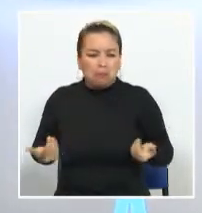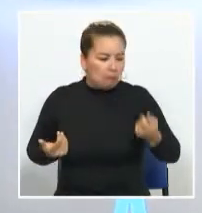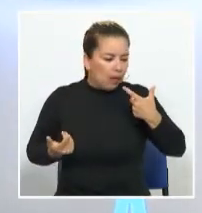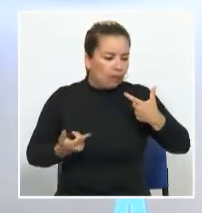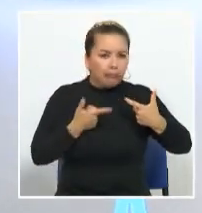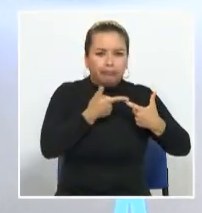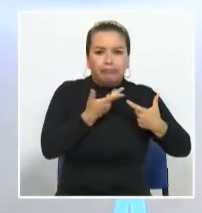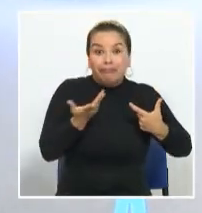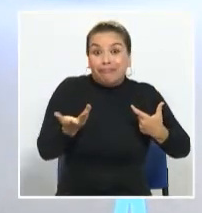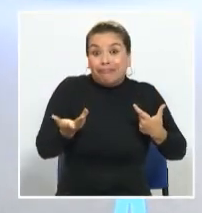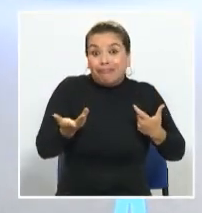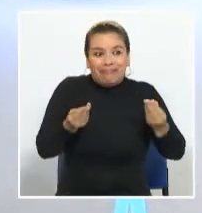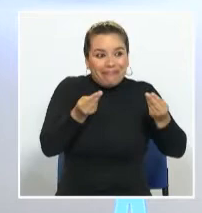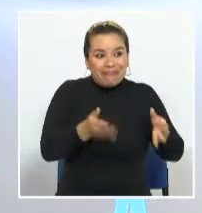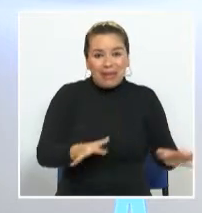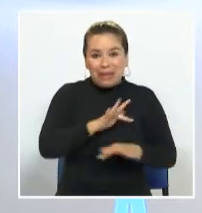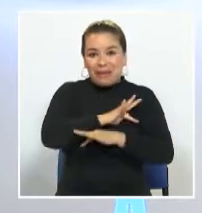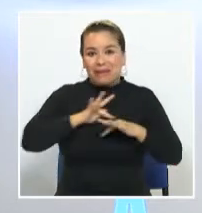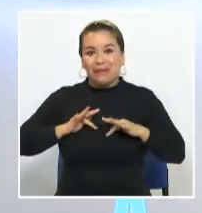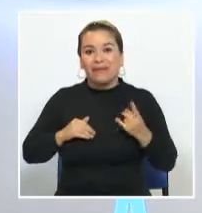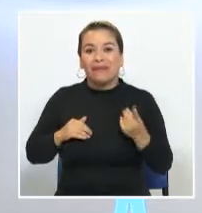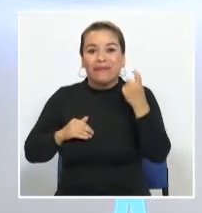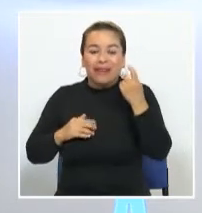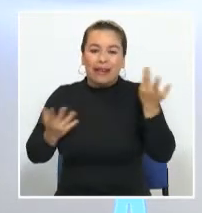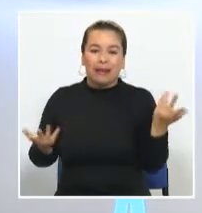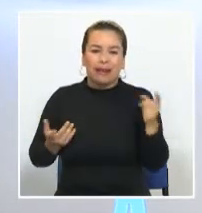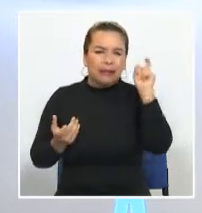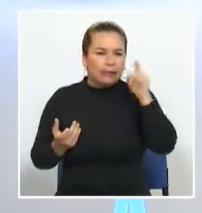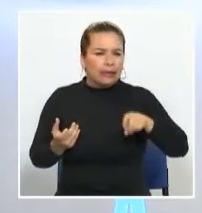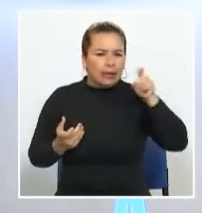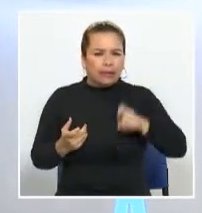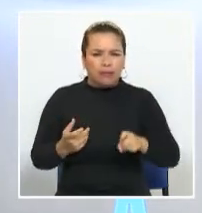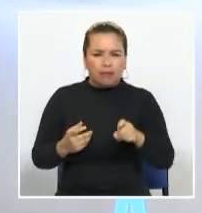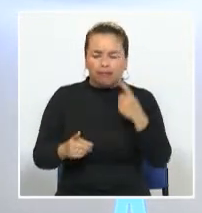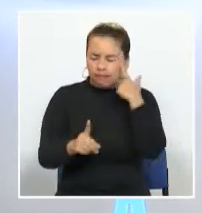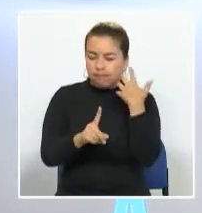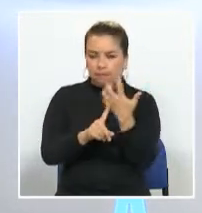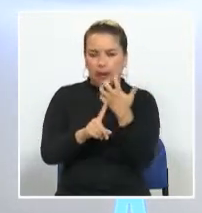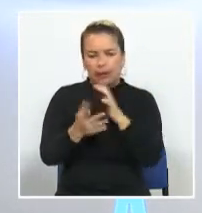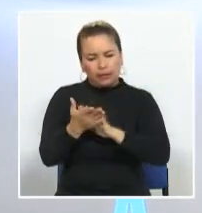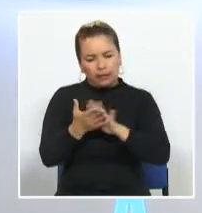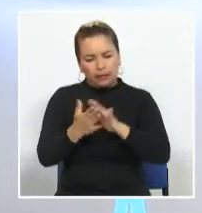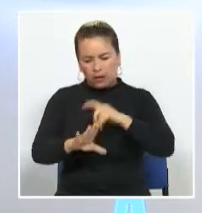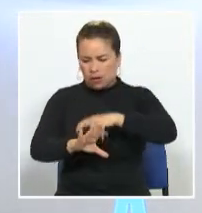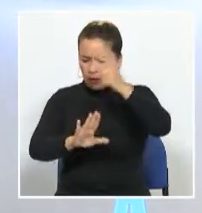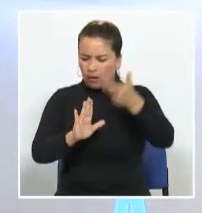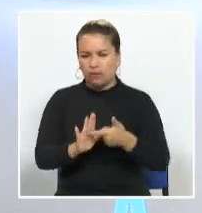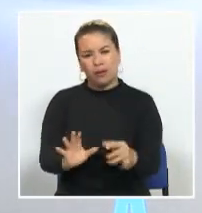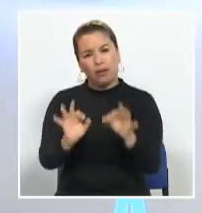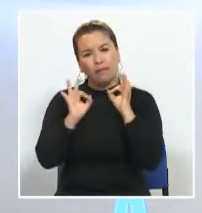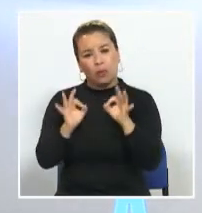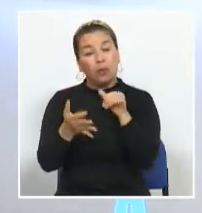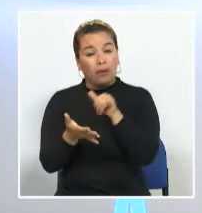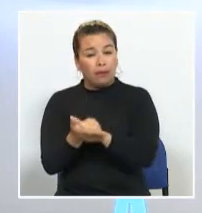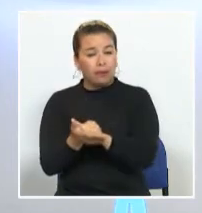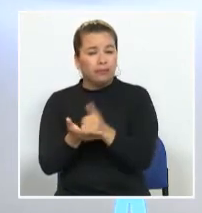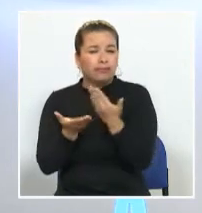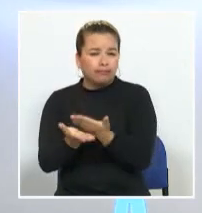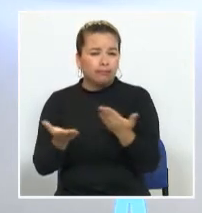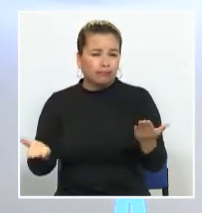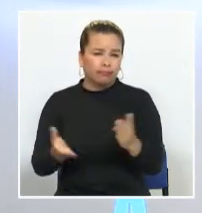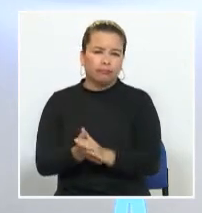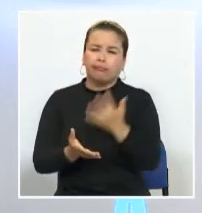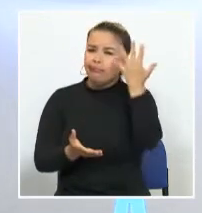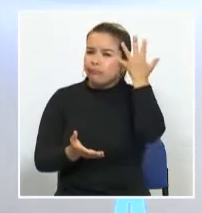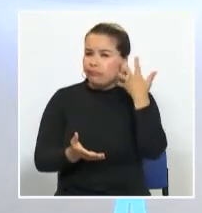el tratamiento, porque necesitamos impactar de manera completa e integral este tipo de patologías que todos los días se están